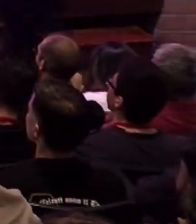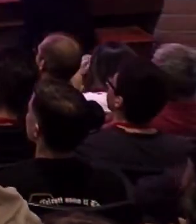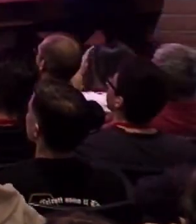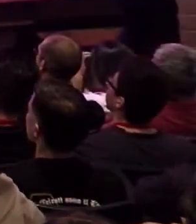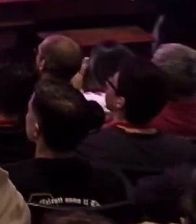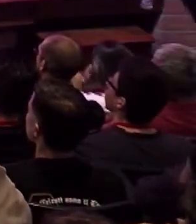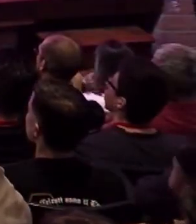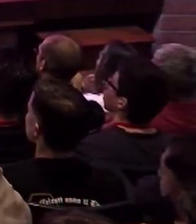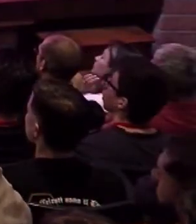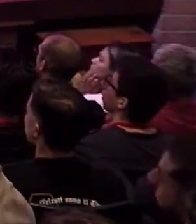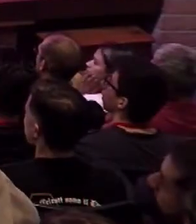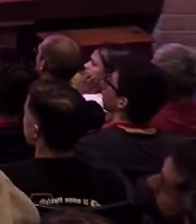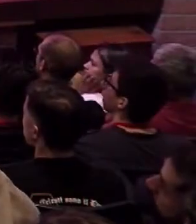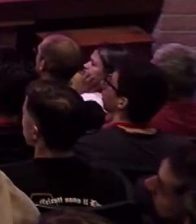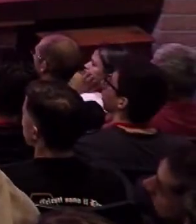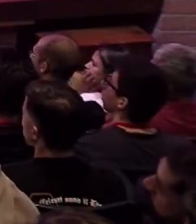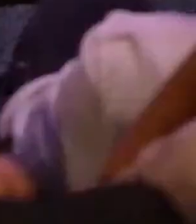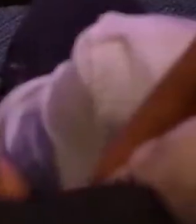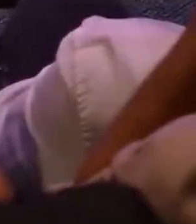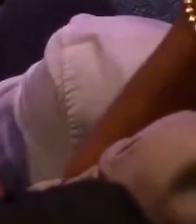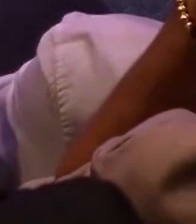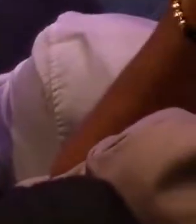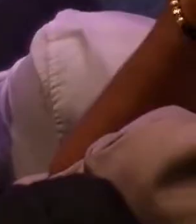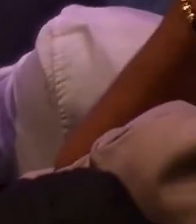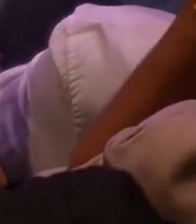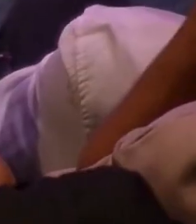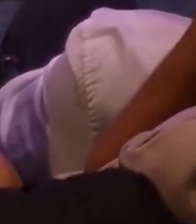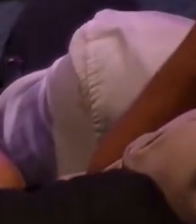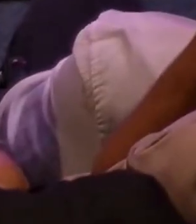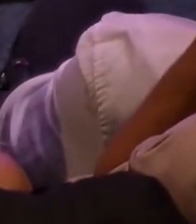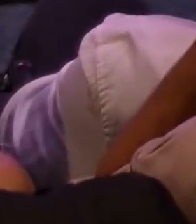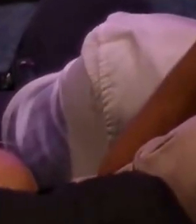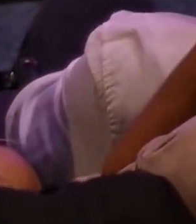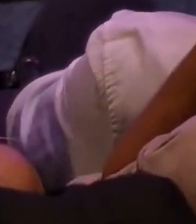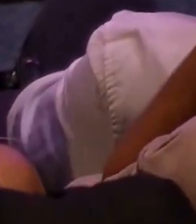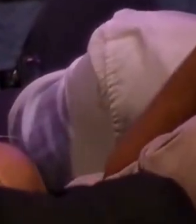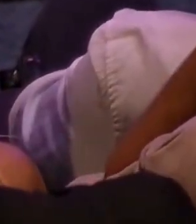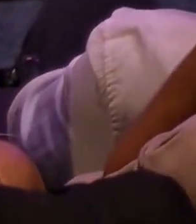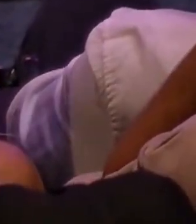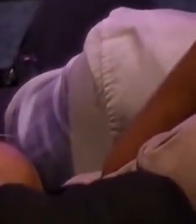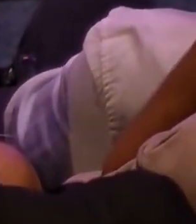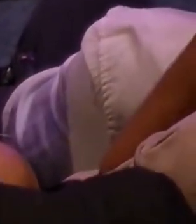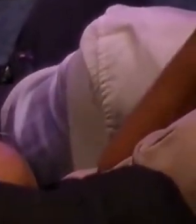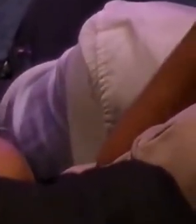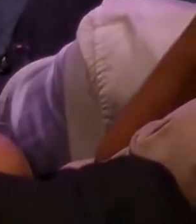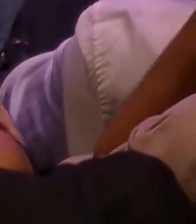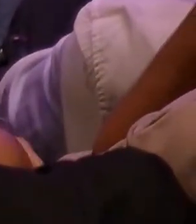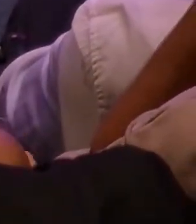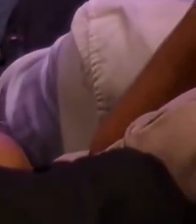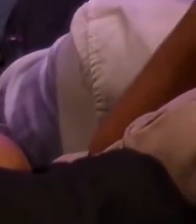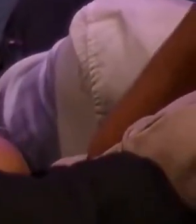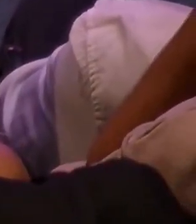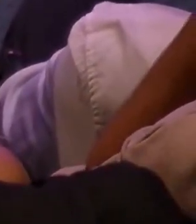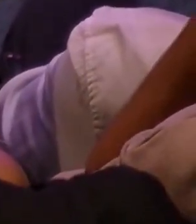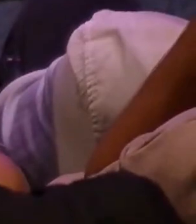Hola, de nuevo. Daniel, sencillito, ¿cómo una persona que quiera empezar con los